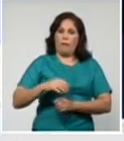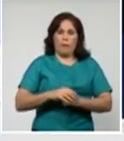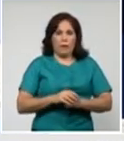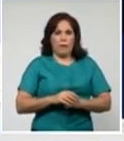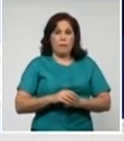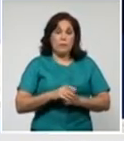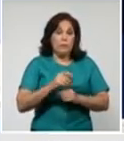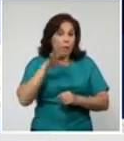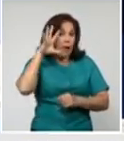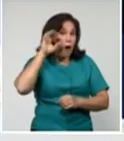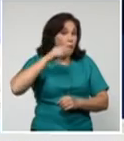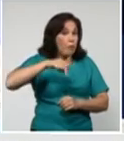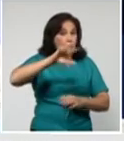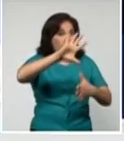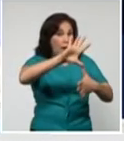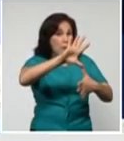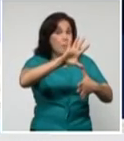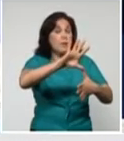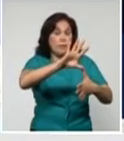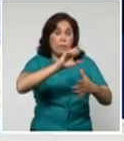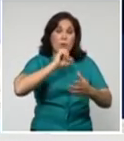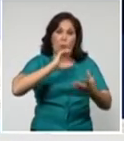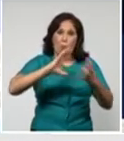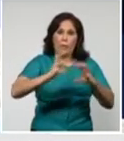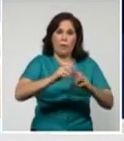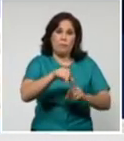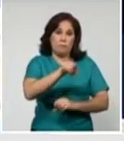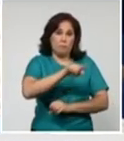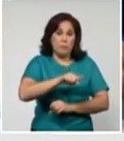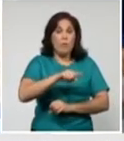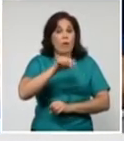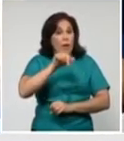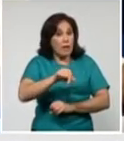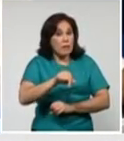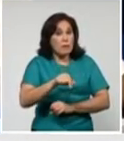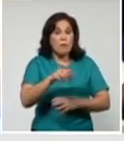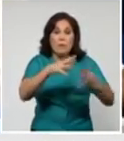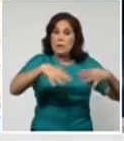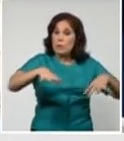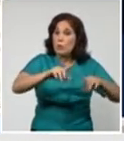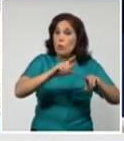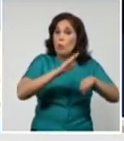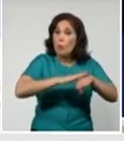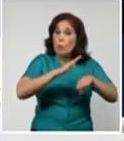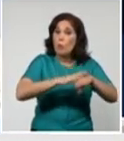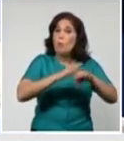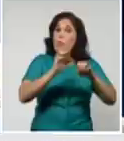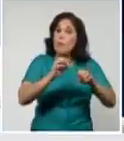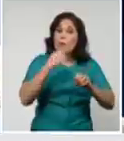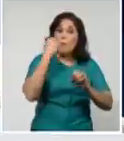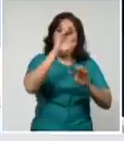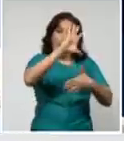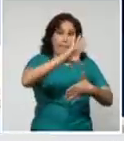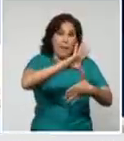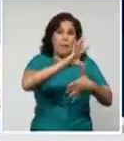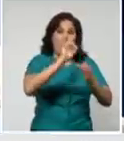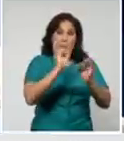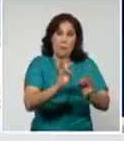ustedes ven, con una gran complejidad. Complejidad dada por las características de esta